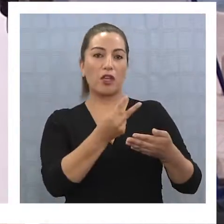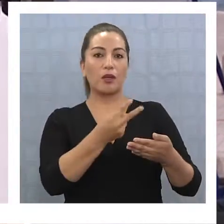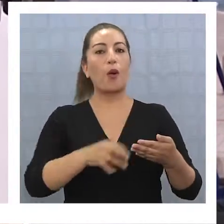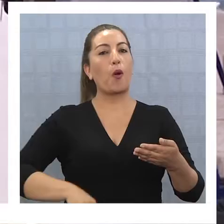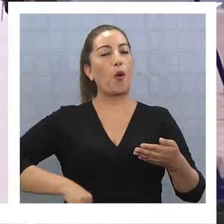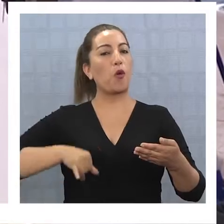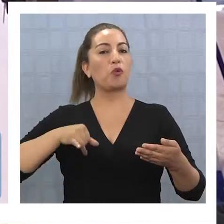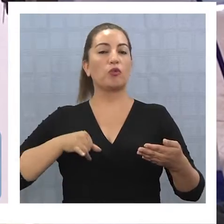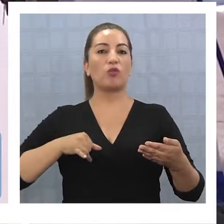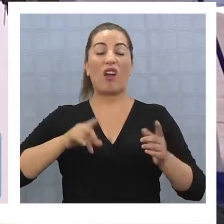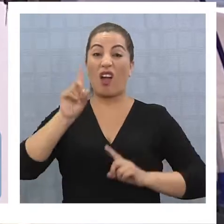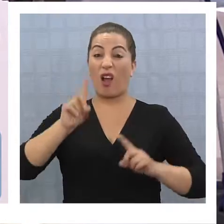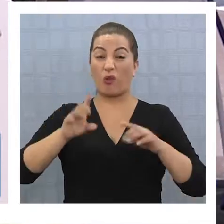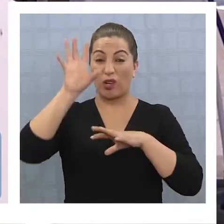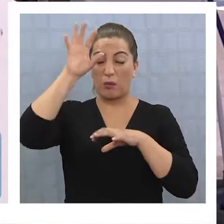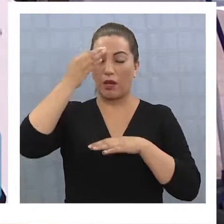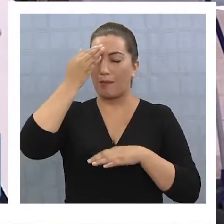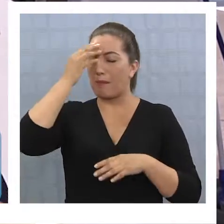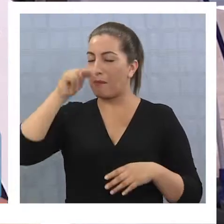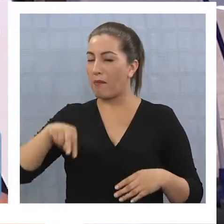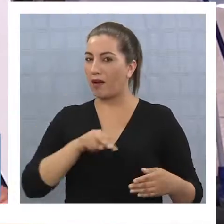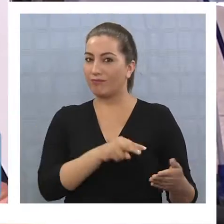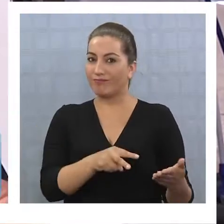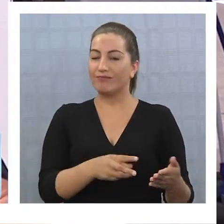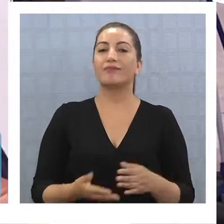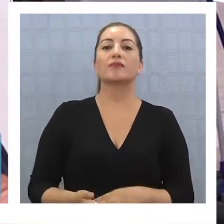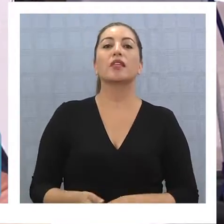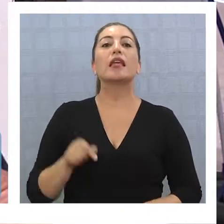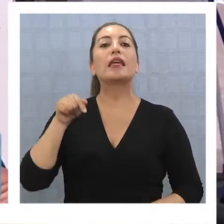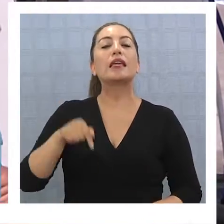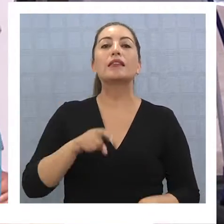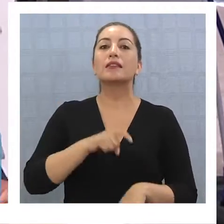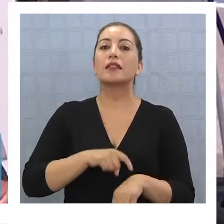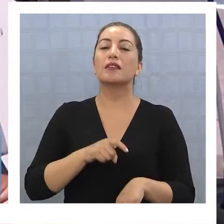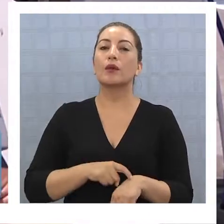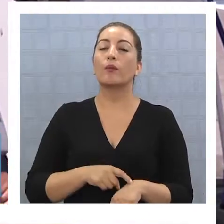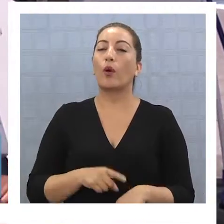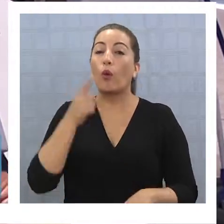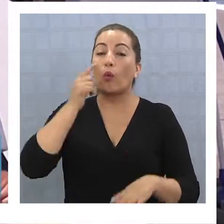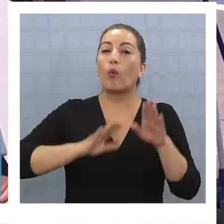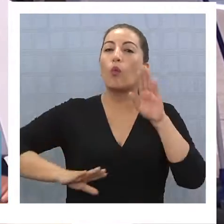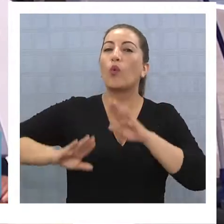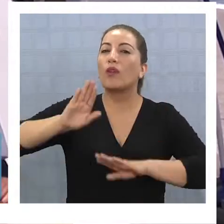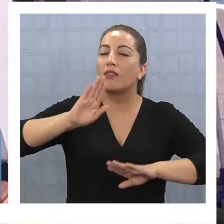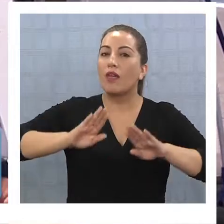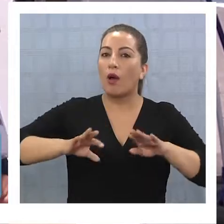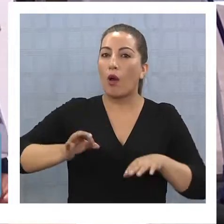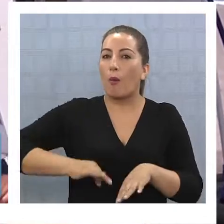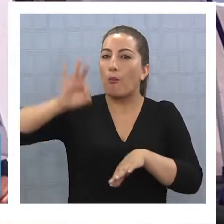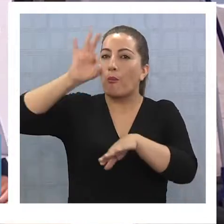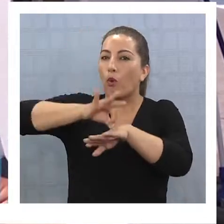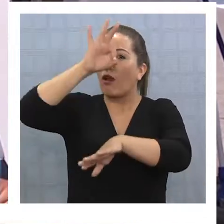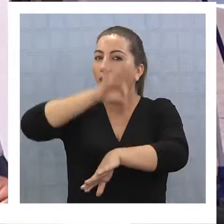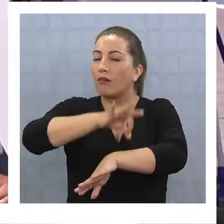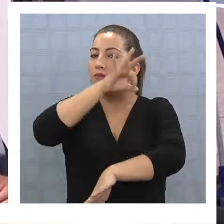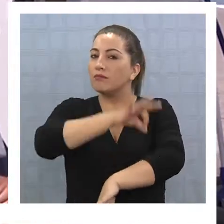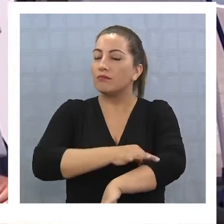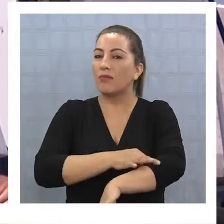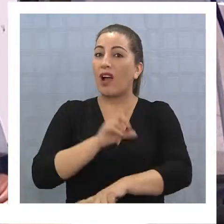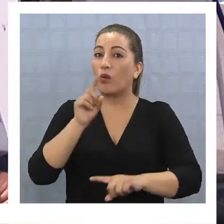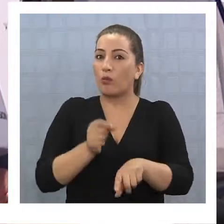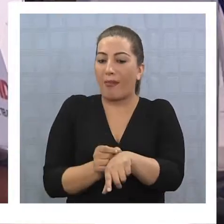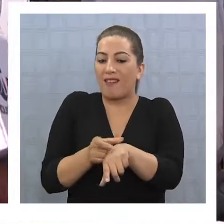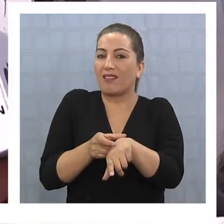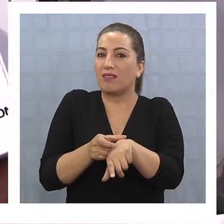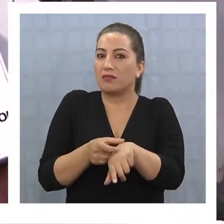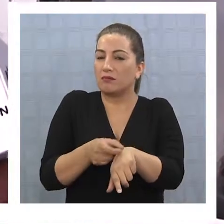que dejan harto que desear. En esta época tenemos que tener harto cuidado con el tema de las pulgas, garrapatas, que aquí yo encuentro que hay muchos, sobre todo